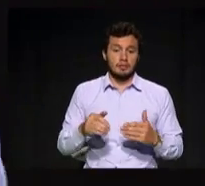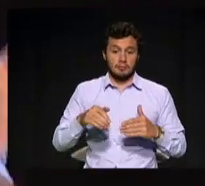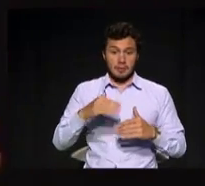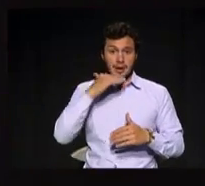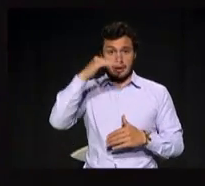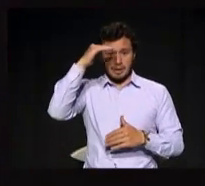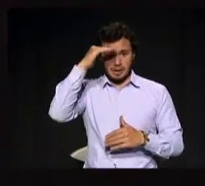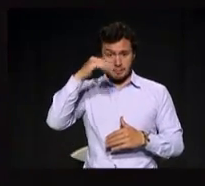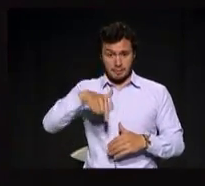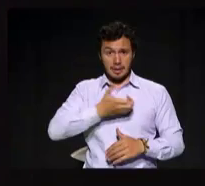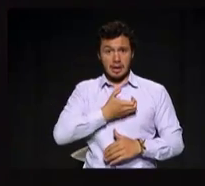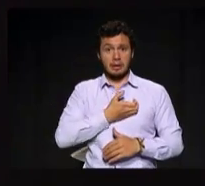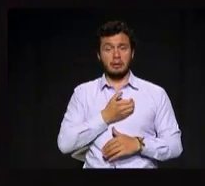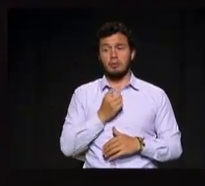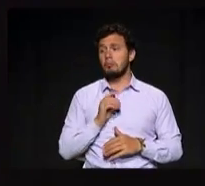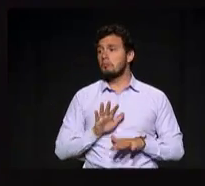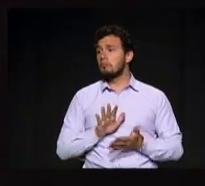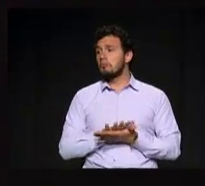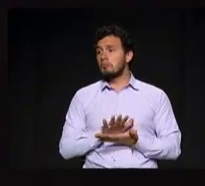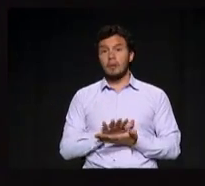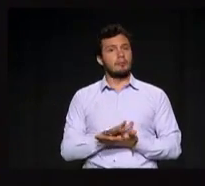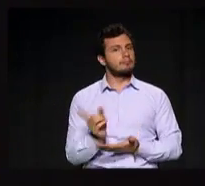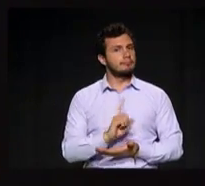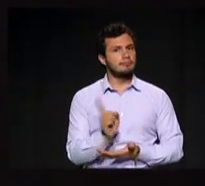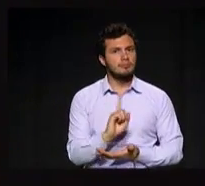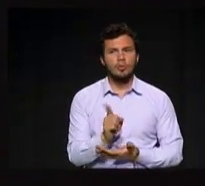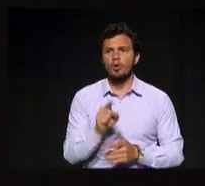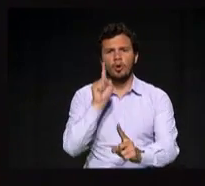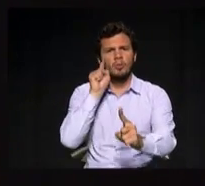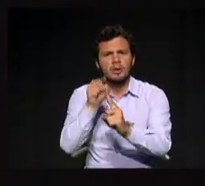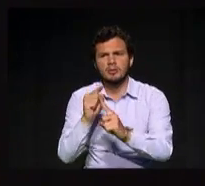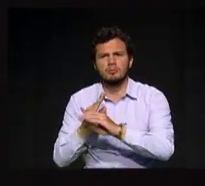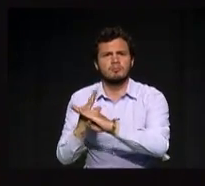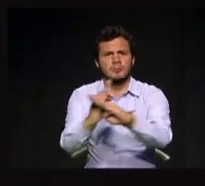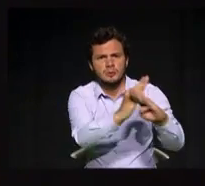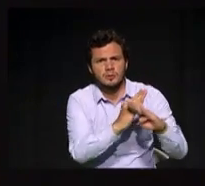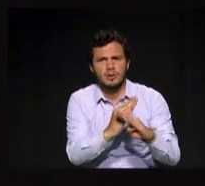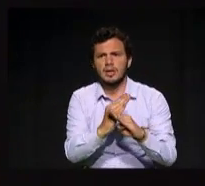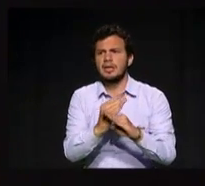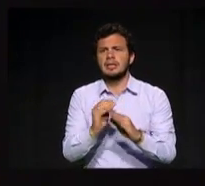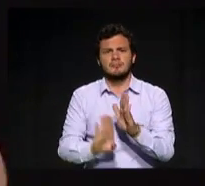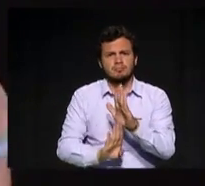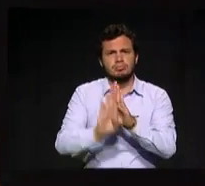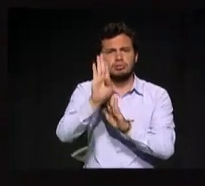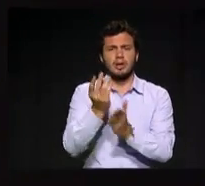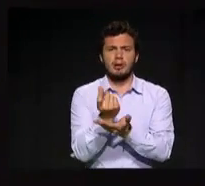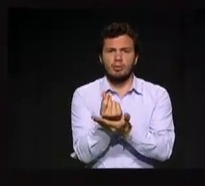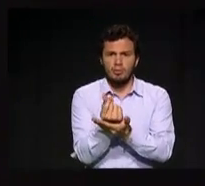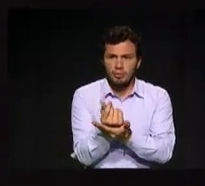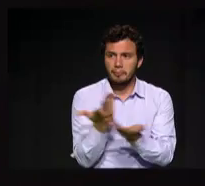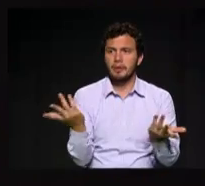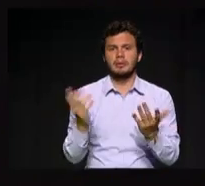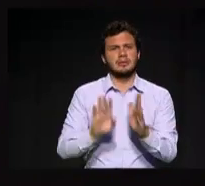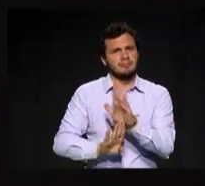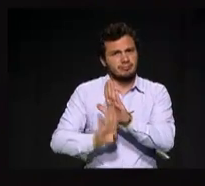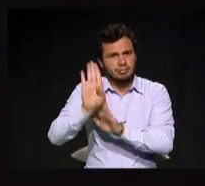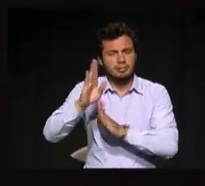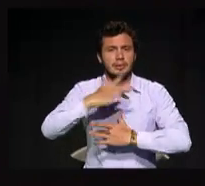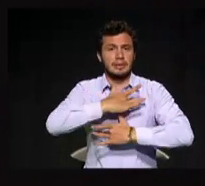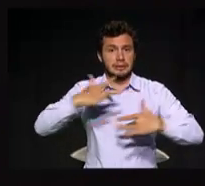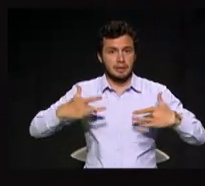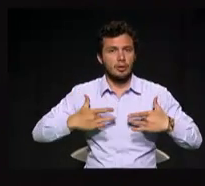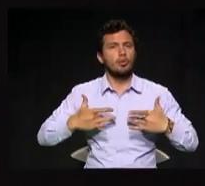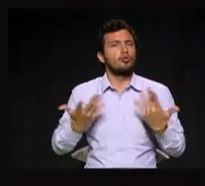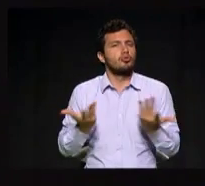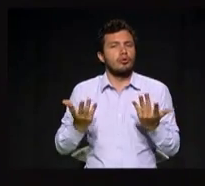apostarle a una seguridad al desarrollo económico a muchos temas como la salud en todo el territorio en pequeño dentro